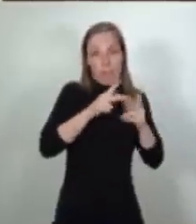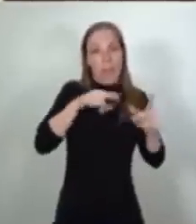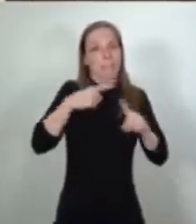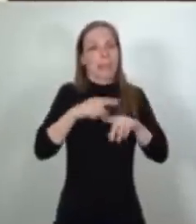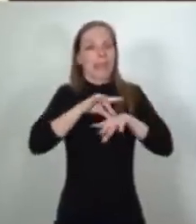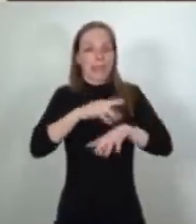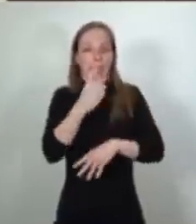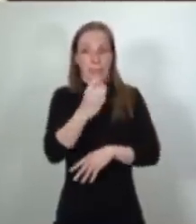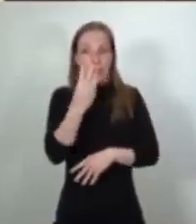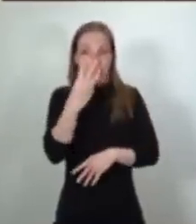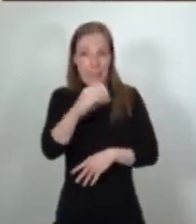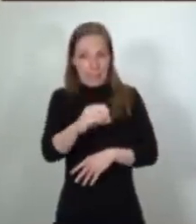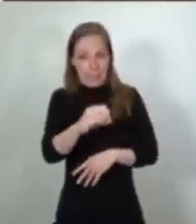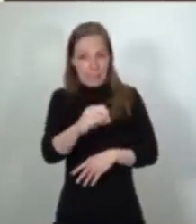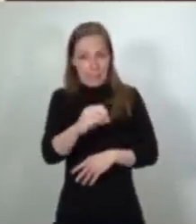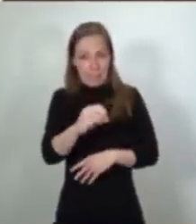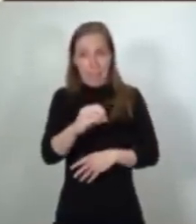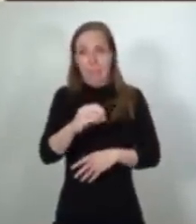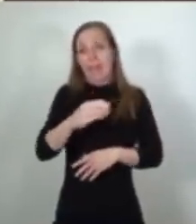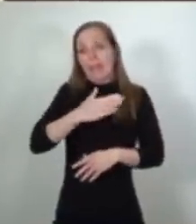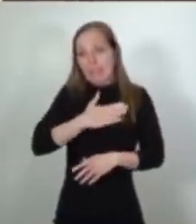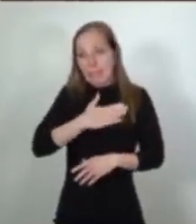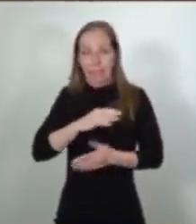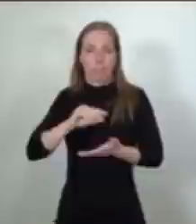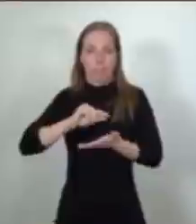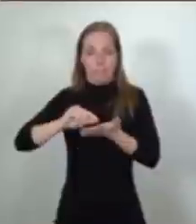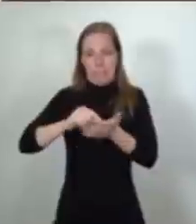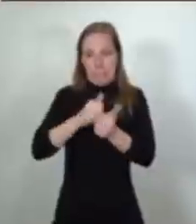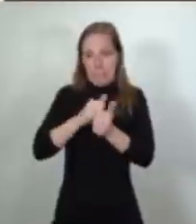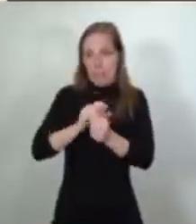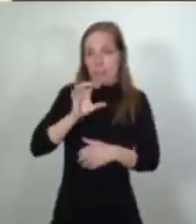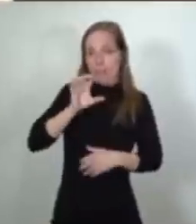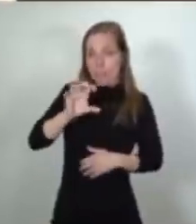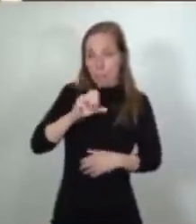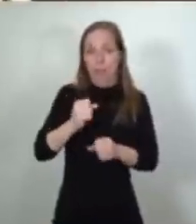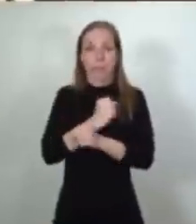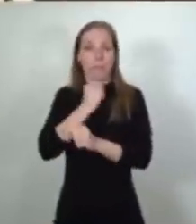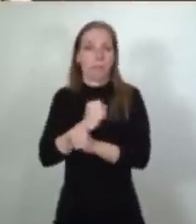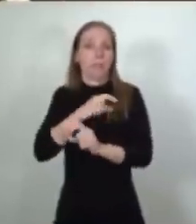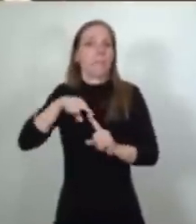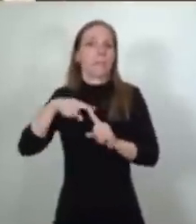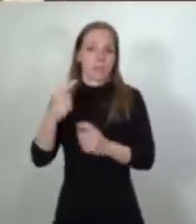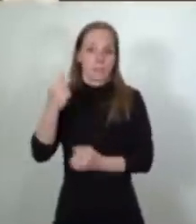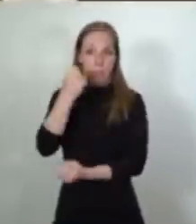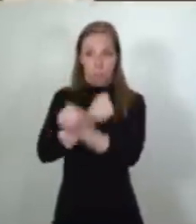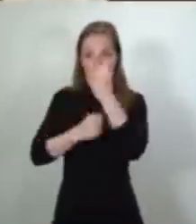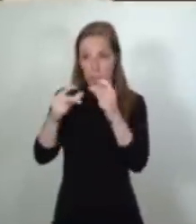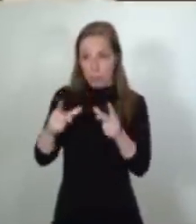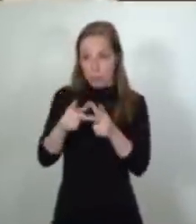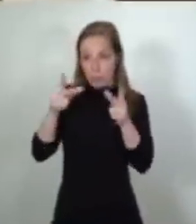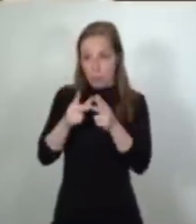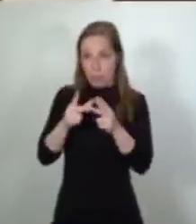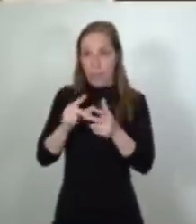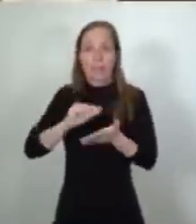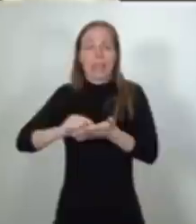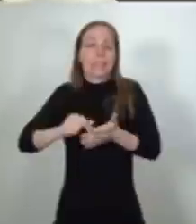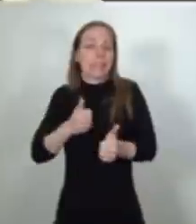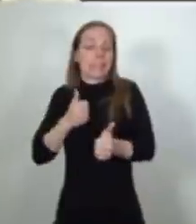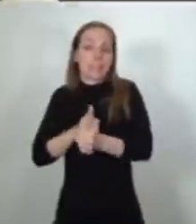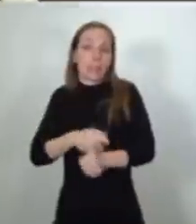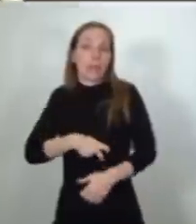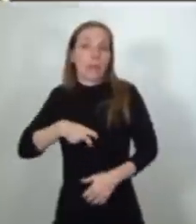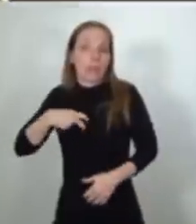2030, querido secretario de Estado de Empleo y Economía Social, secretario general